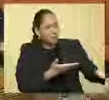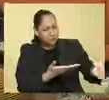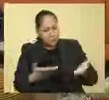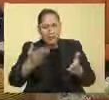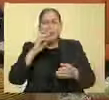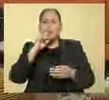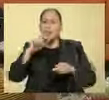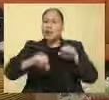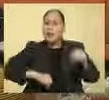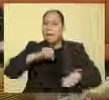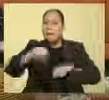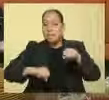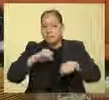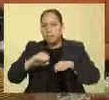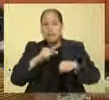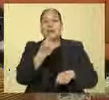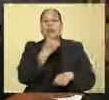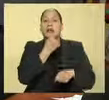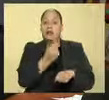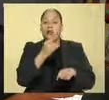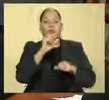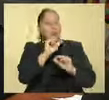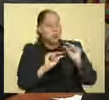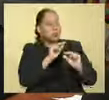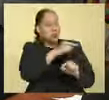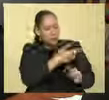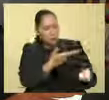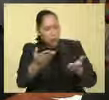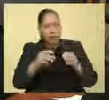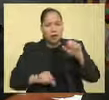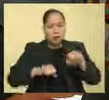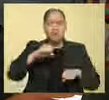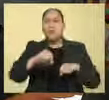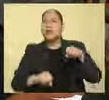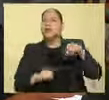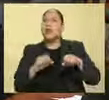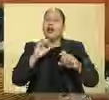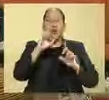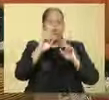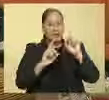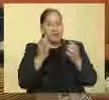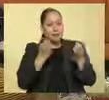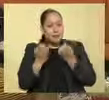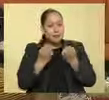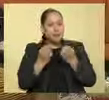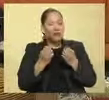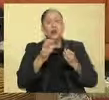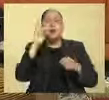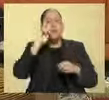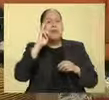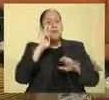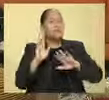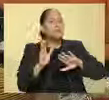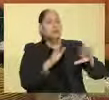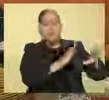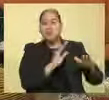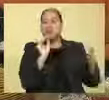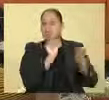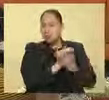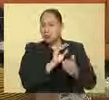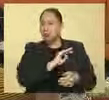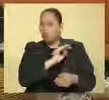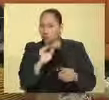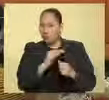tanto la bicicleta. Si en los niños vas creando uh-huh. conciencia deportiva, van a hacer a un lado las adicciones. Entonces, es